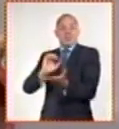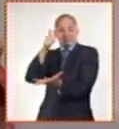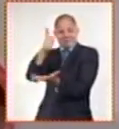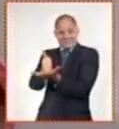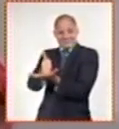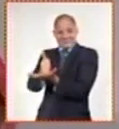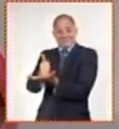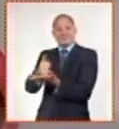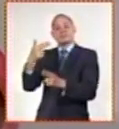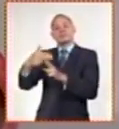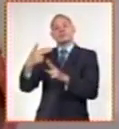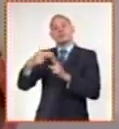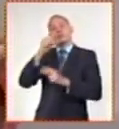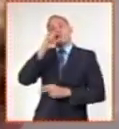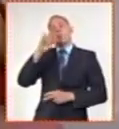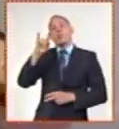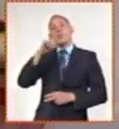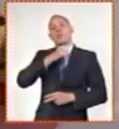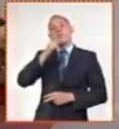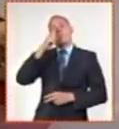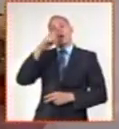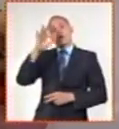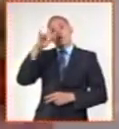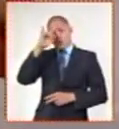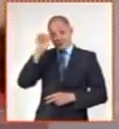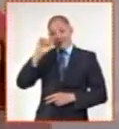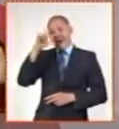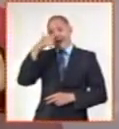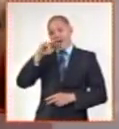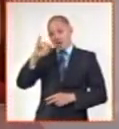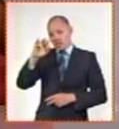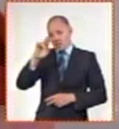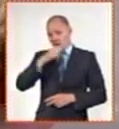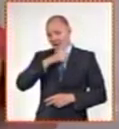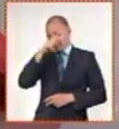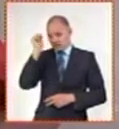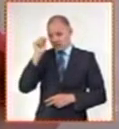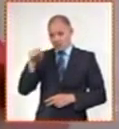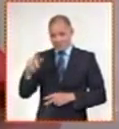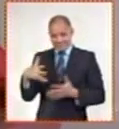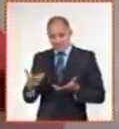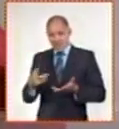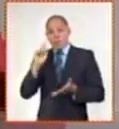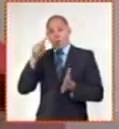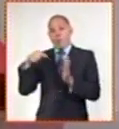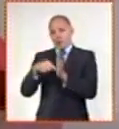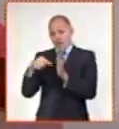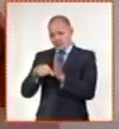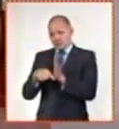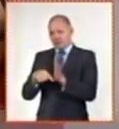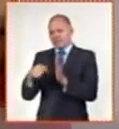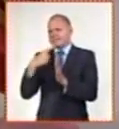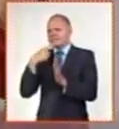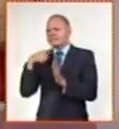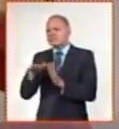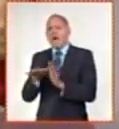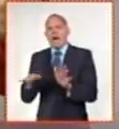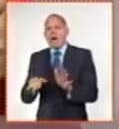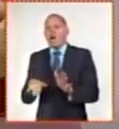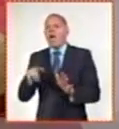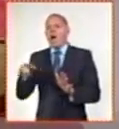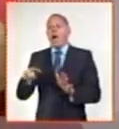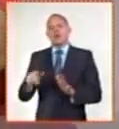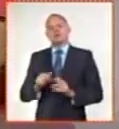sí, opositor. Y ojo, con aspiraciones presidenciales para el 2023, uh-huh, ordenó